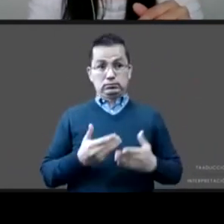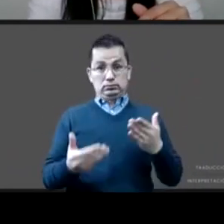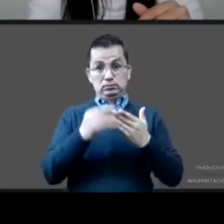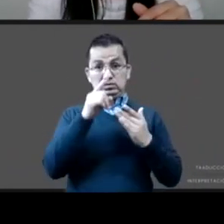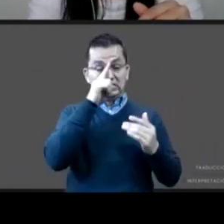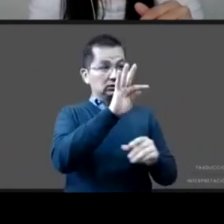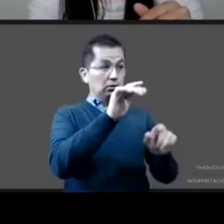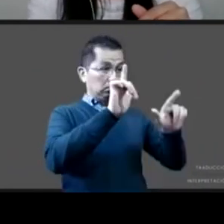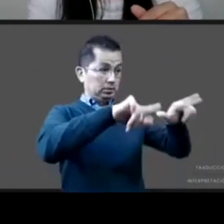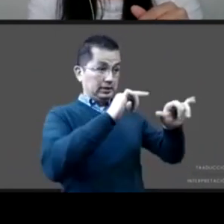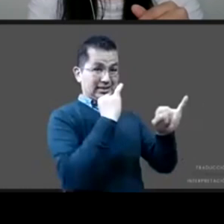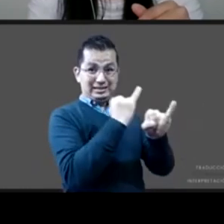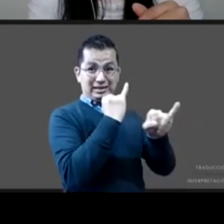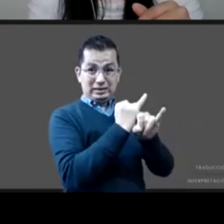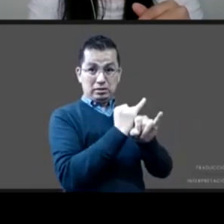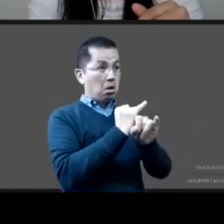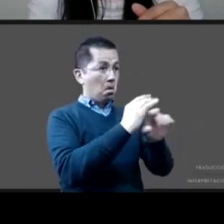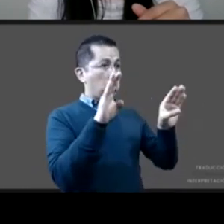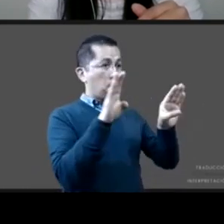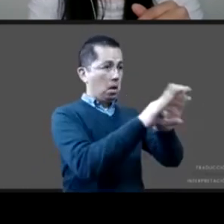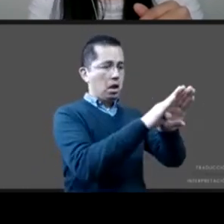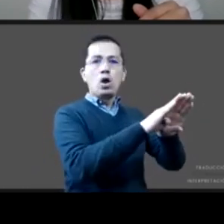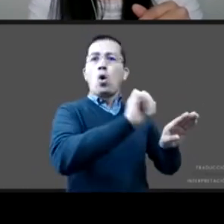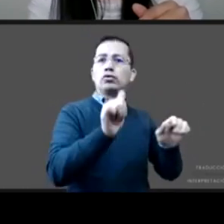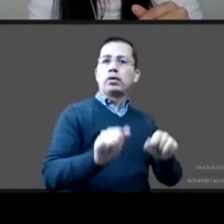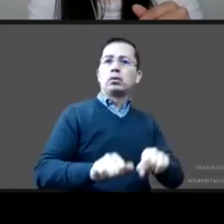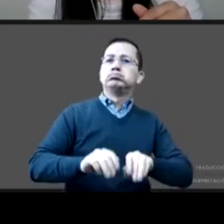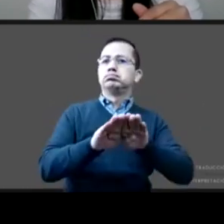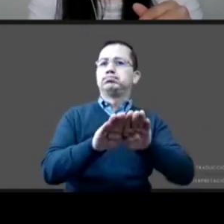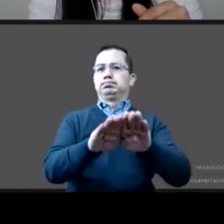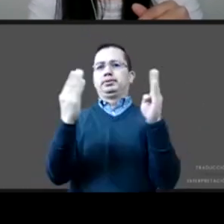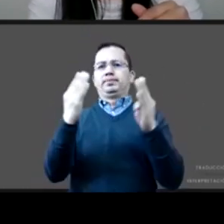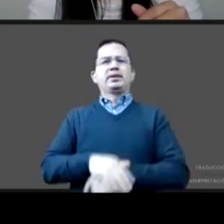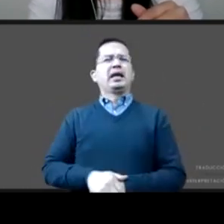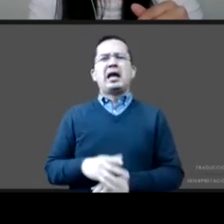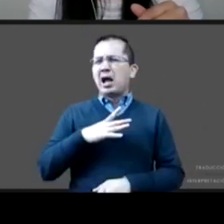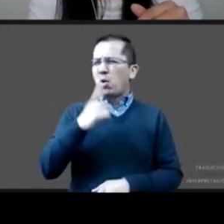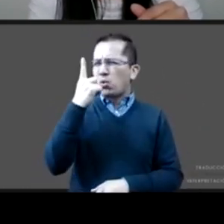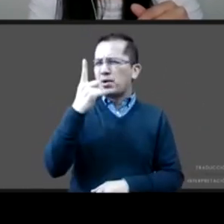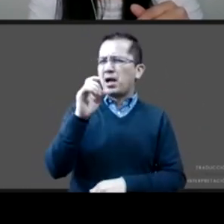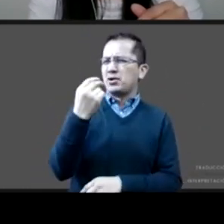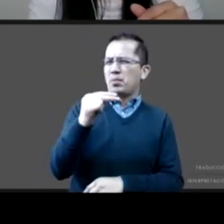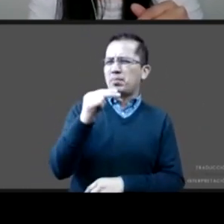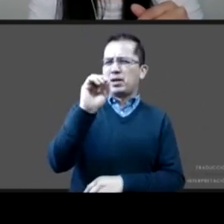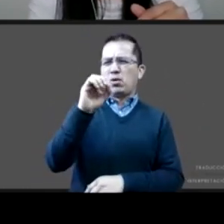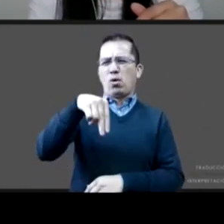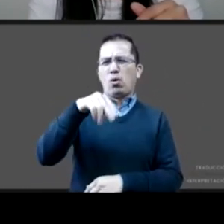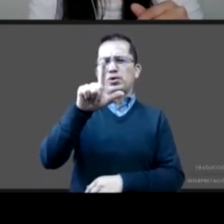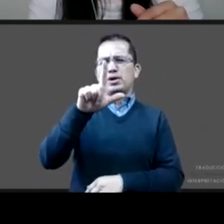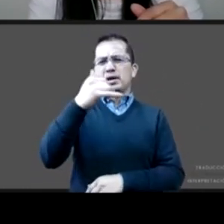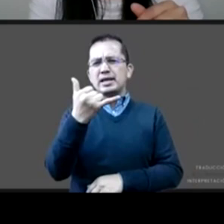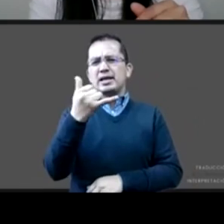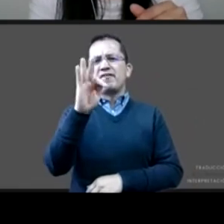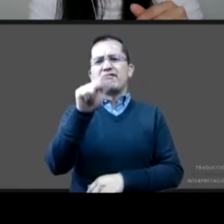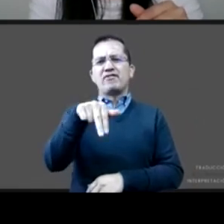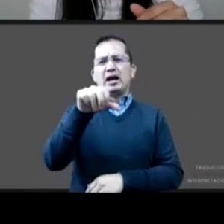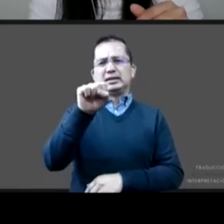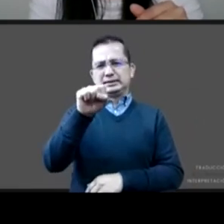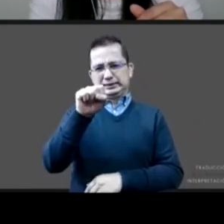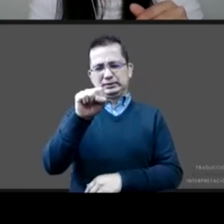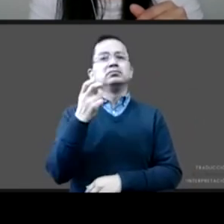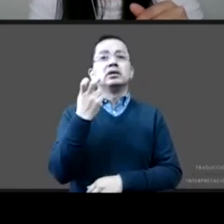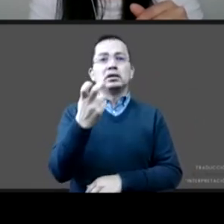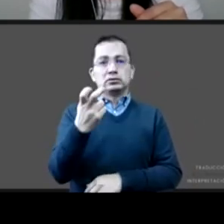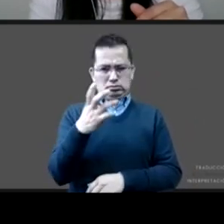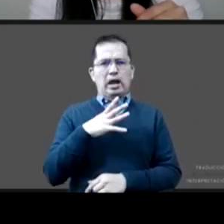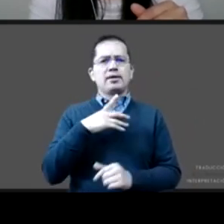yo no la conozco, OnlyFans, quizás alguno de ustedes la ha escuchado, y si se ha podido verificar que ahí existe alguna medida de